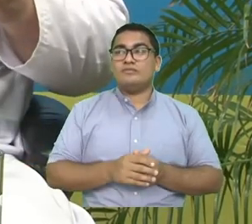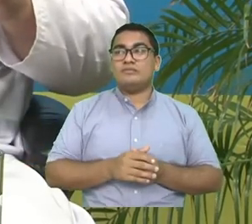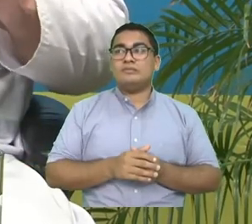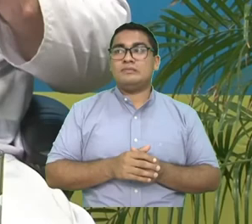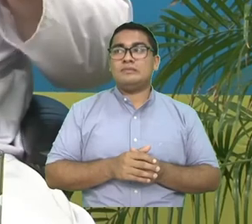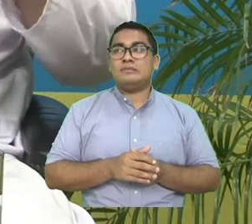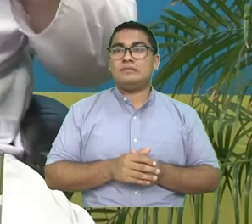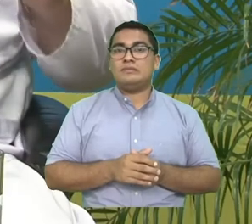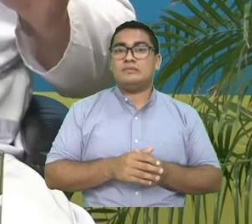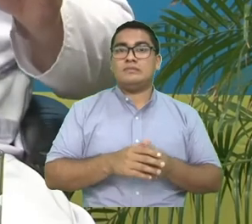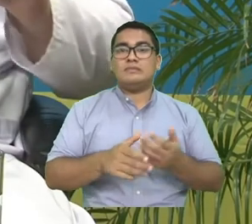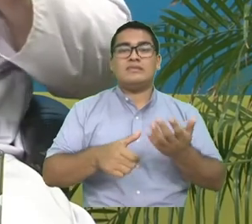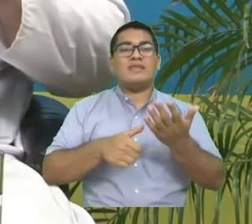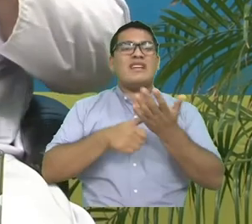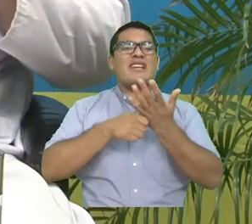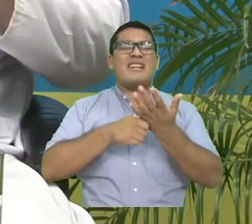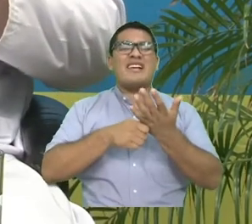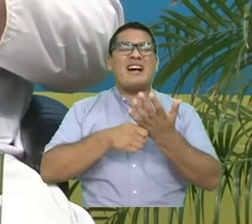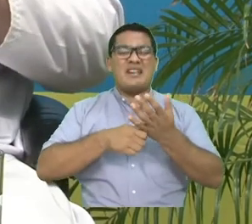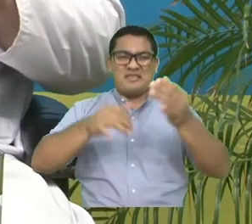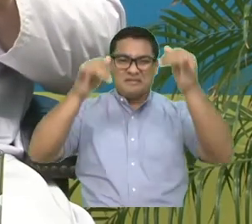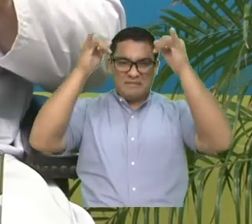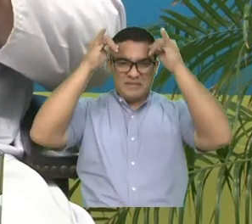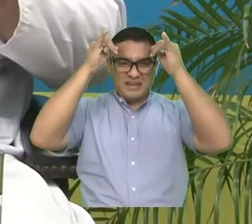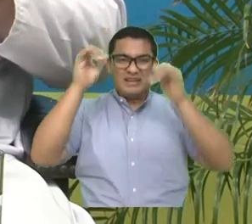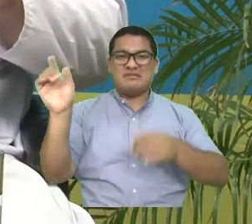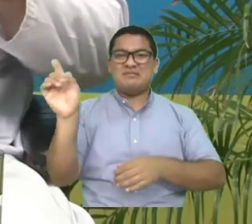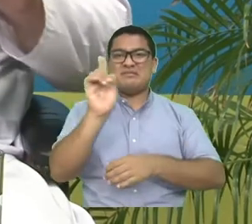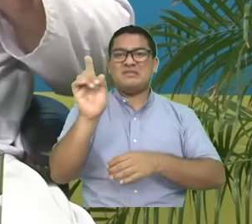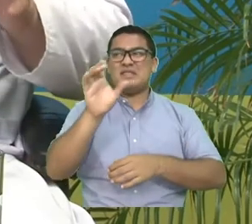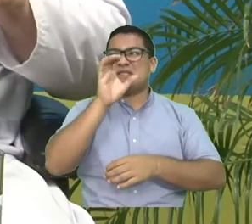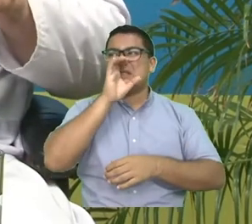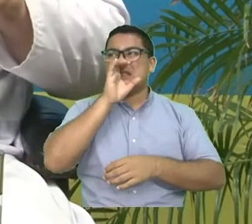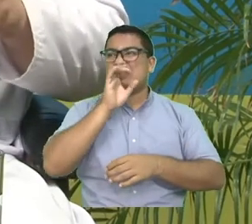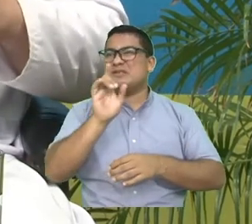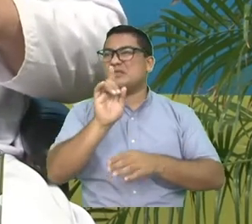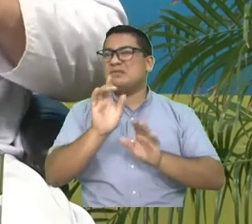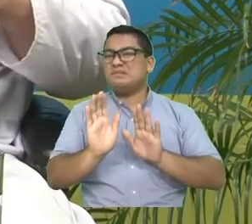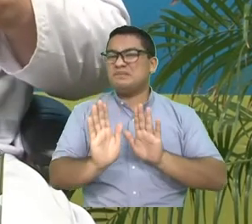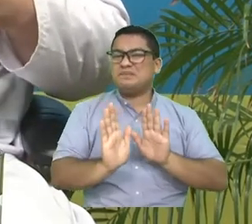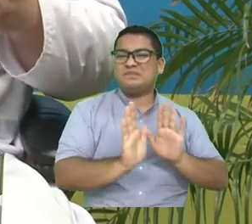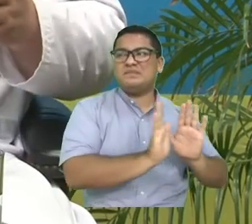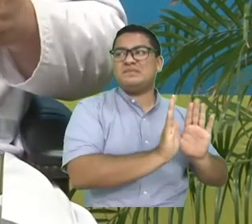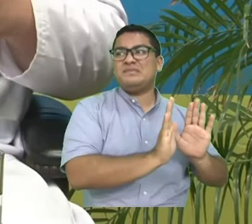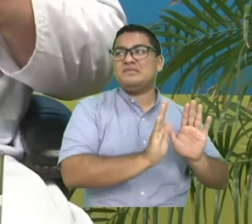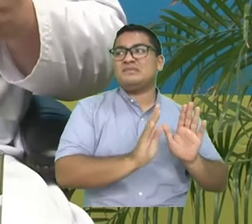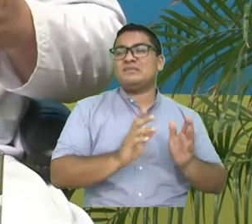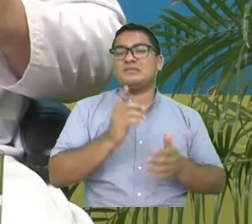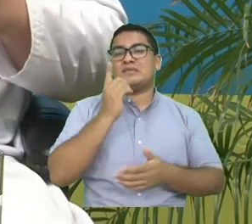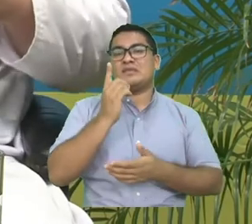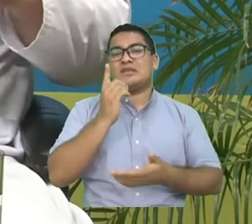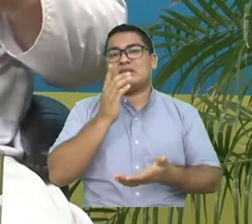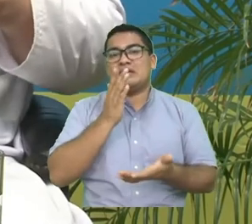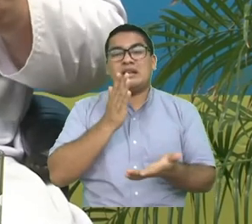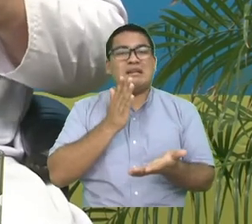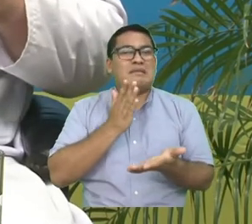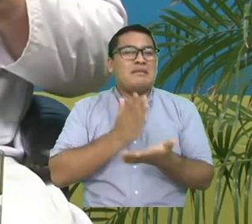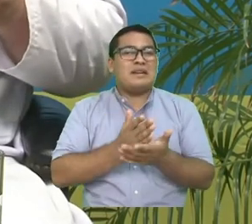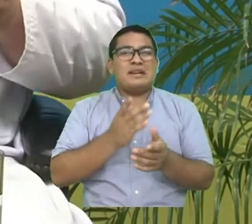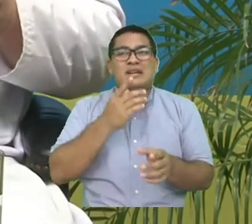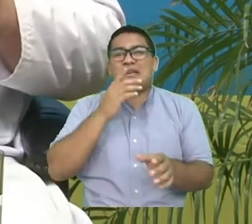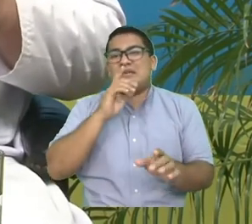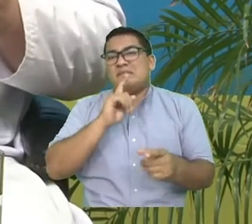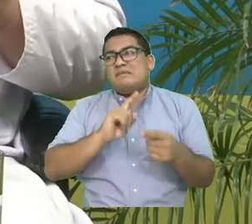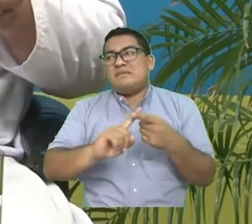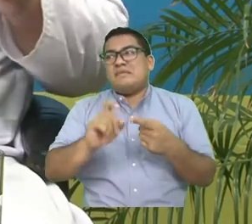somos muy carnívoros, las carnes rojas y la de cerdo. Esa hay que tratar de disminuirla, pues por lo menos una vez al mes o dos veces al